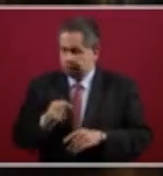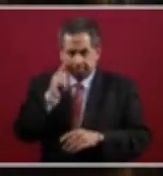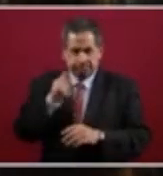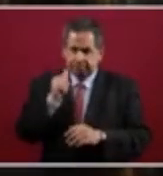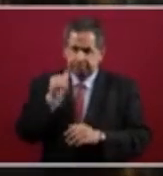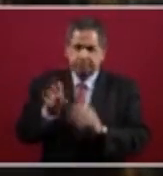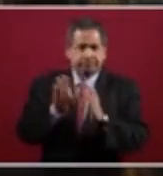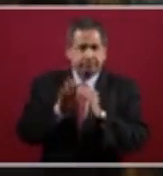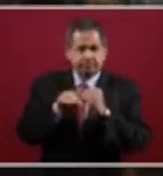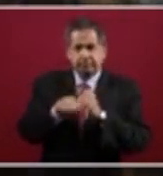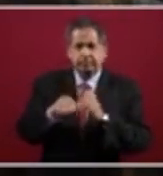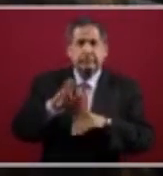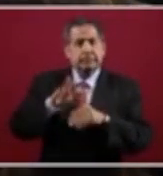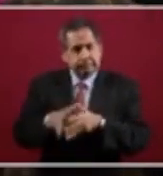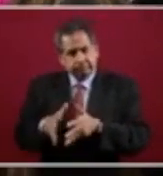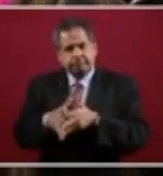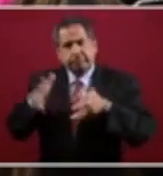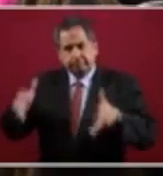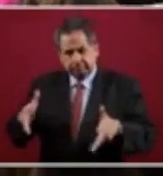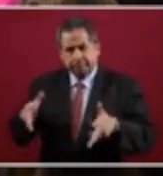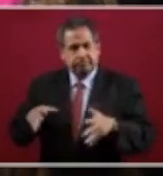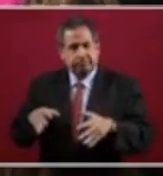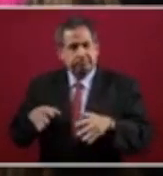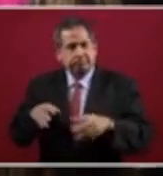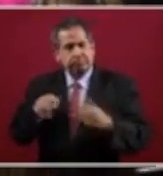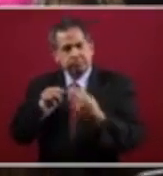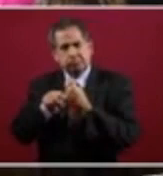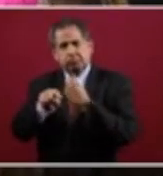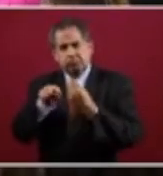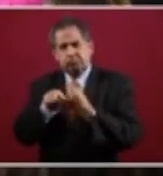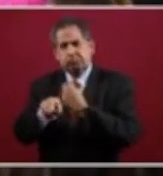carretera la vamos a ampliar.